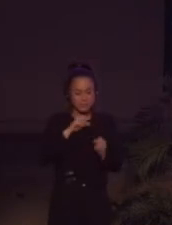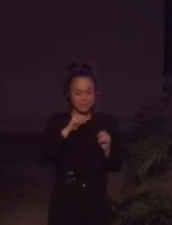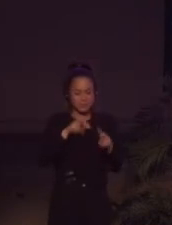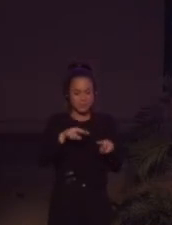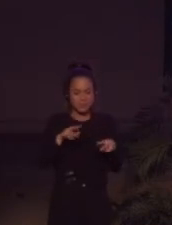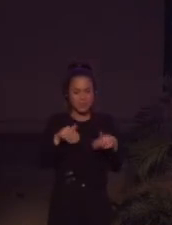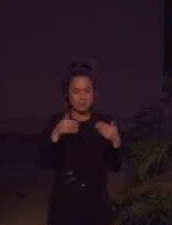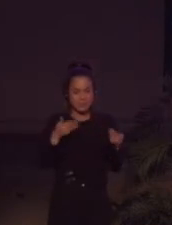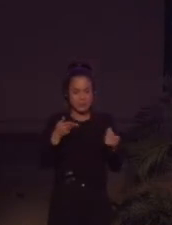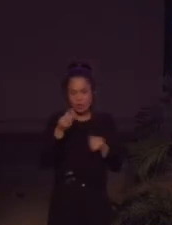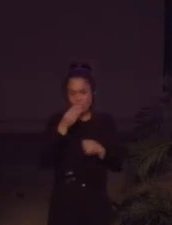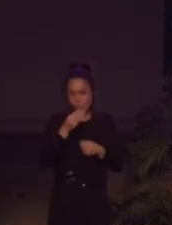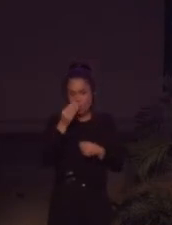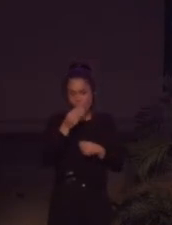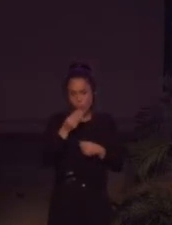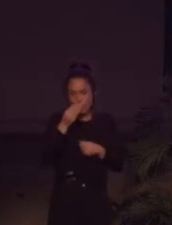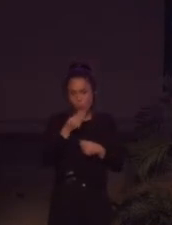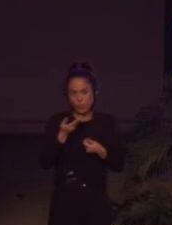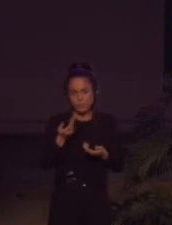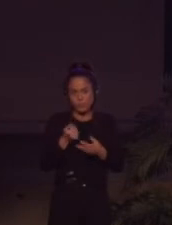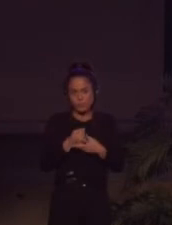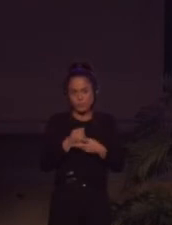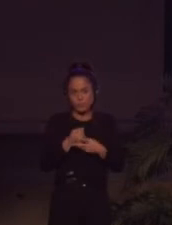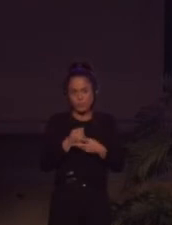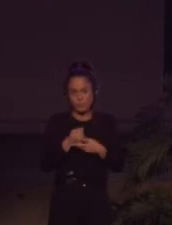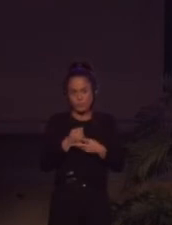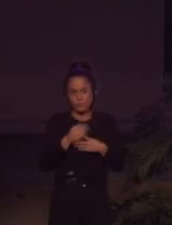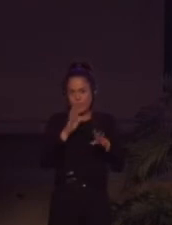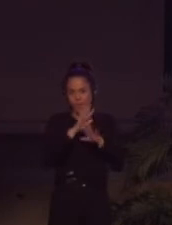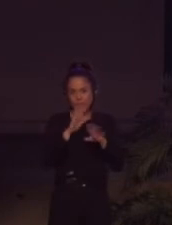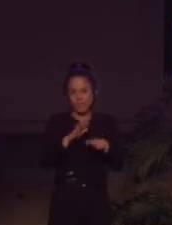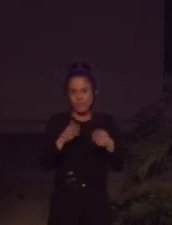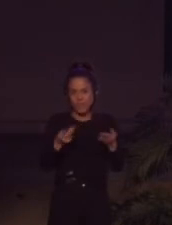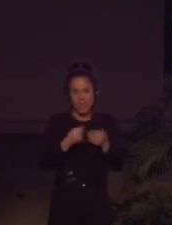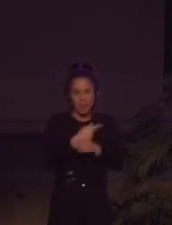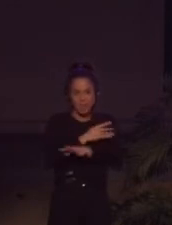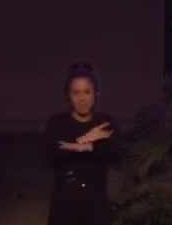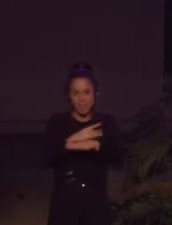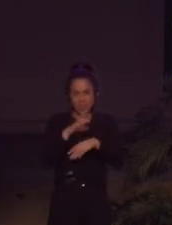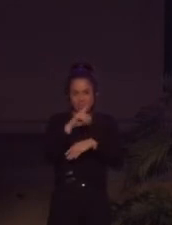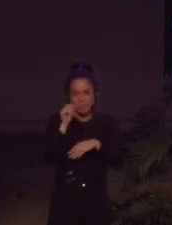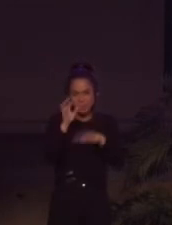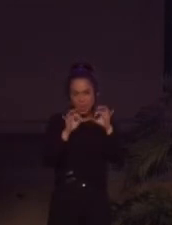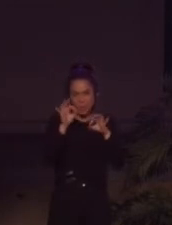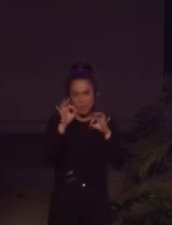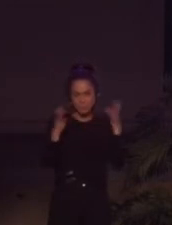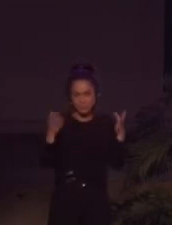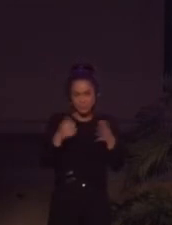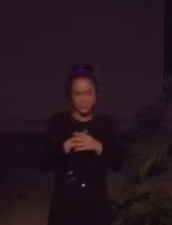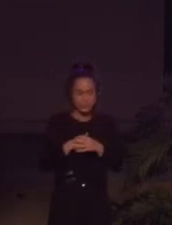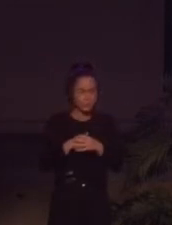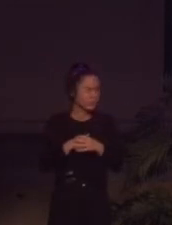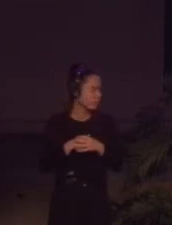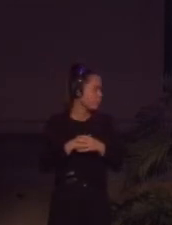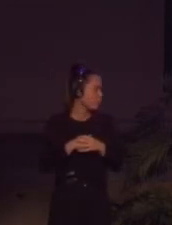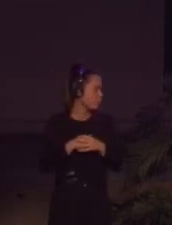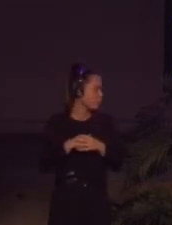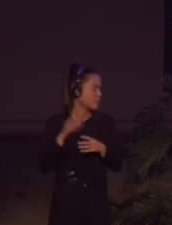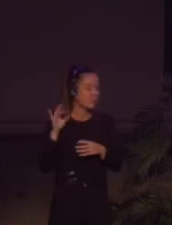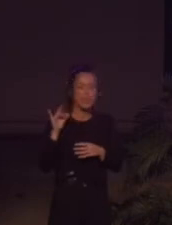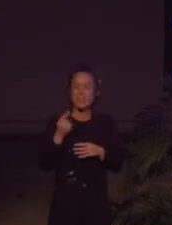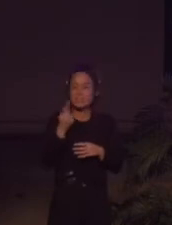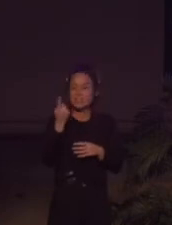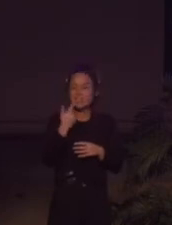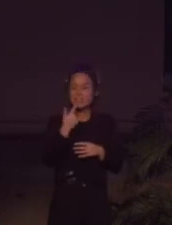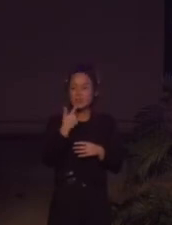comer evidentemente son 100% plantas, o sea, 100% plantas, ¿no? O sea, es... Y además que has hecho una cosa muy, muy